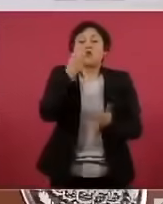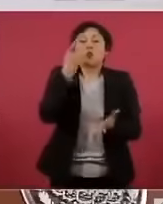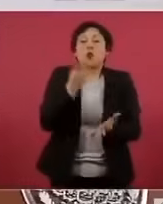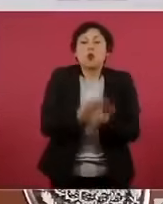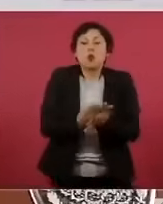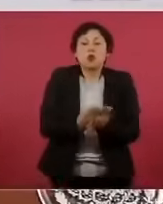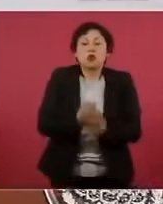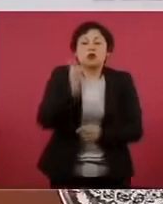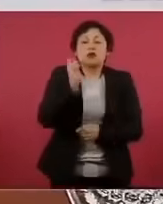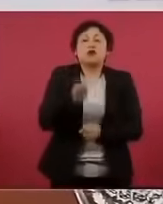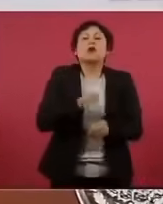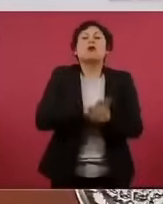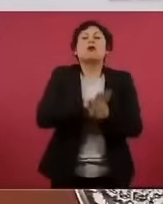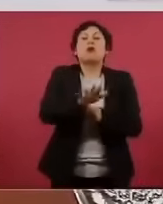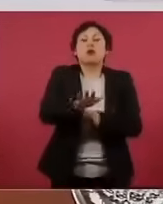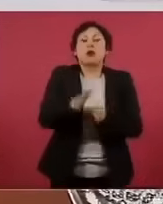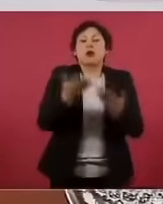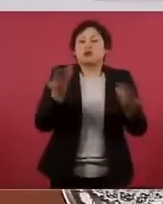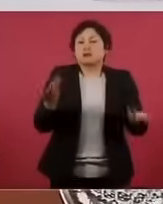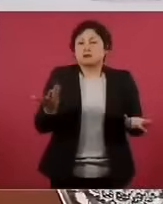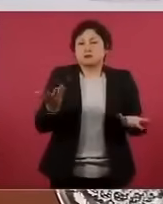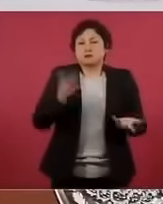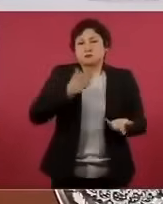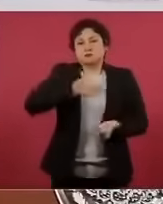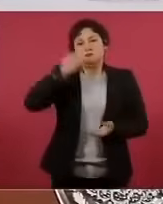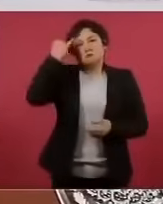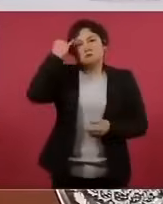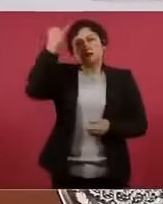que sigamos limpiando de corrupción al país.